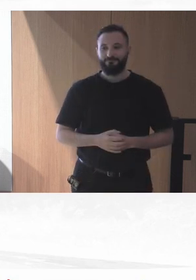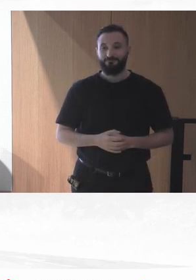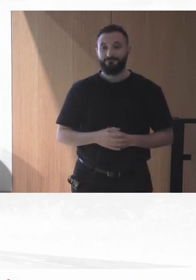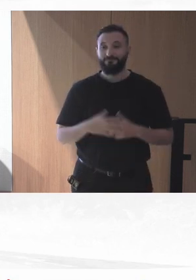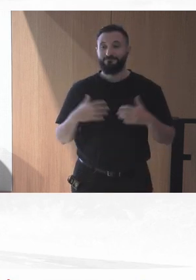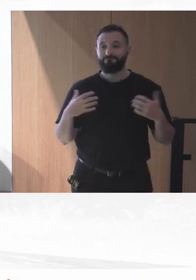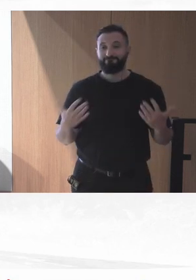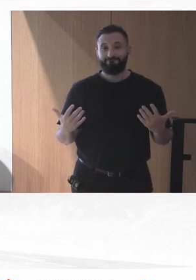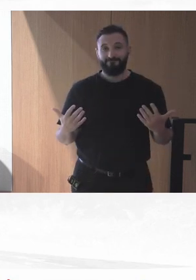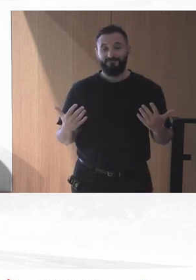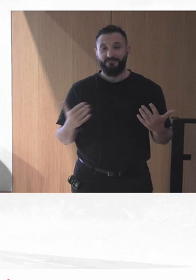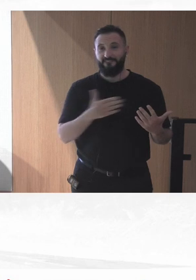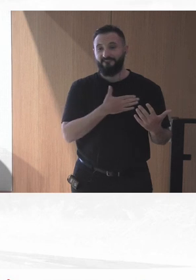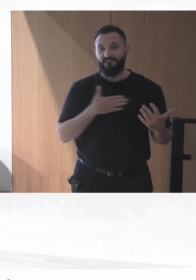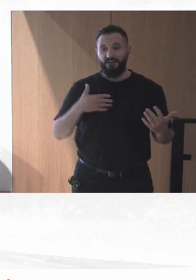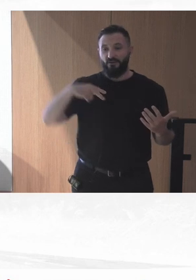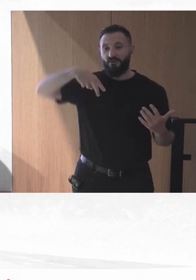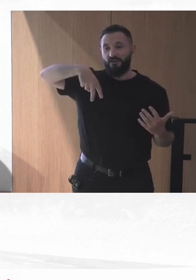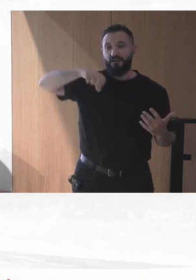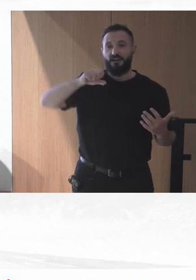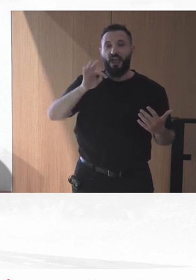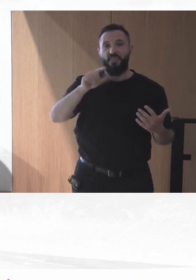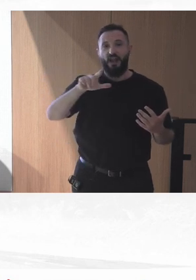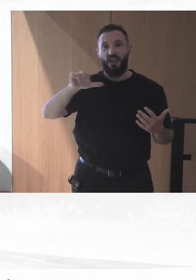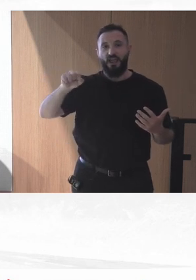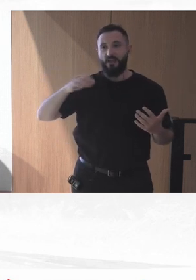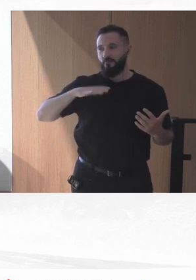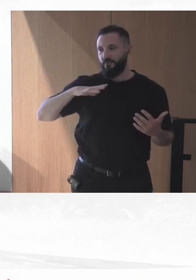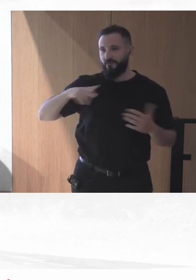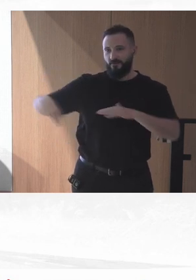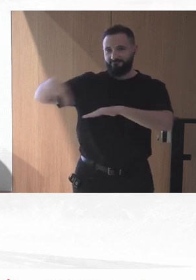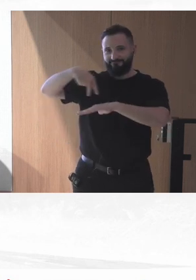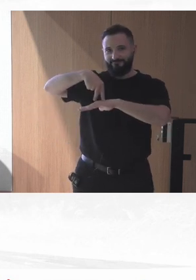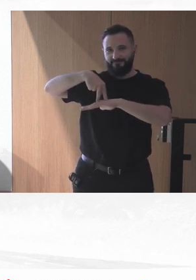En este caso me gustaría invitar a Natalia, por favor, por favor, por favor.